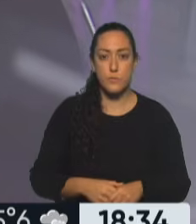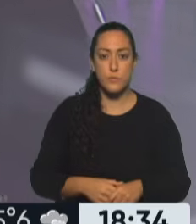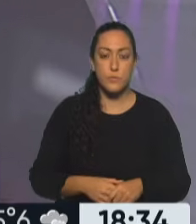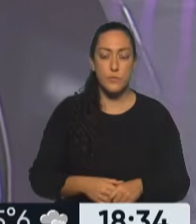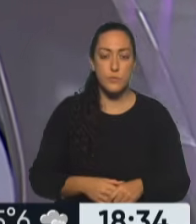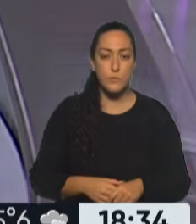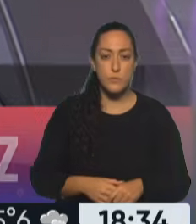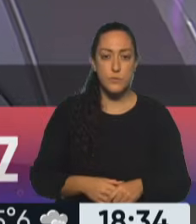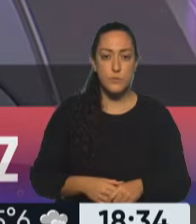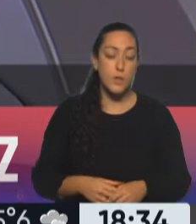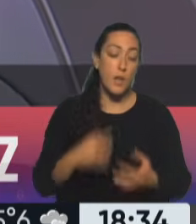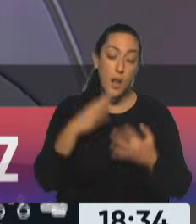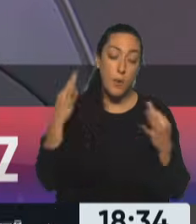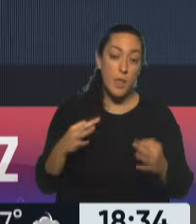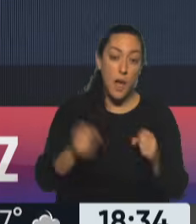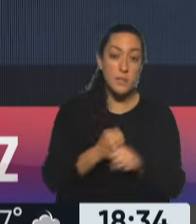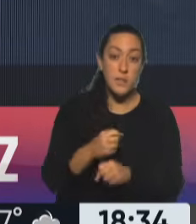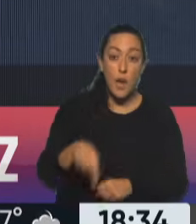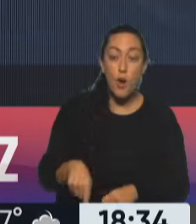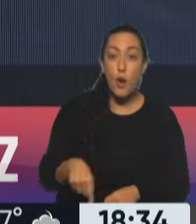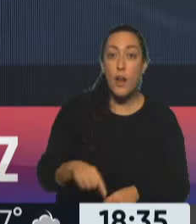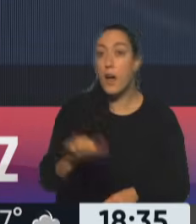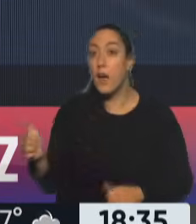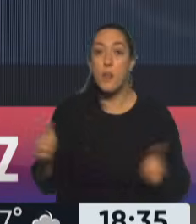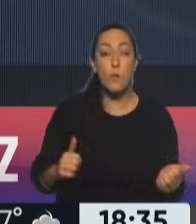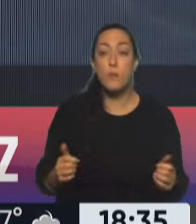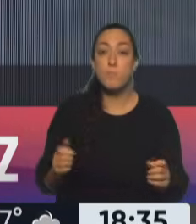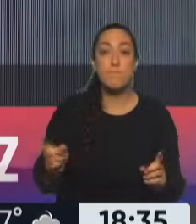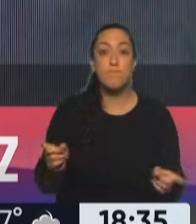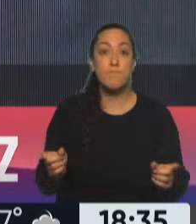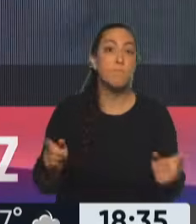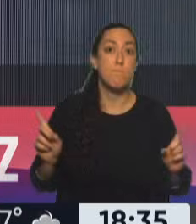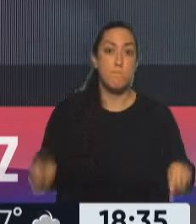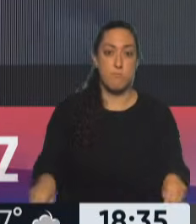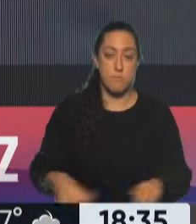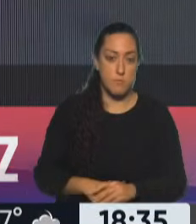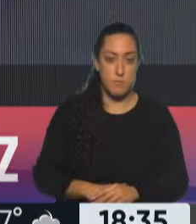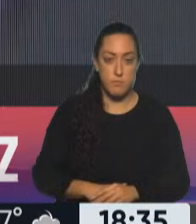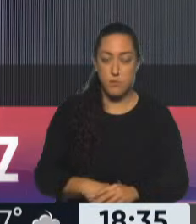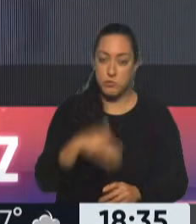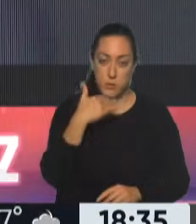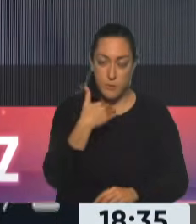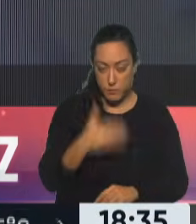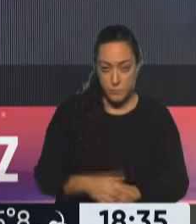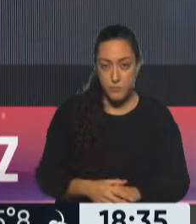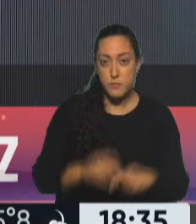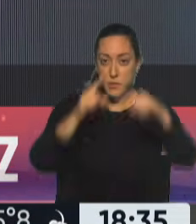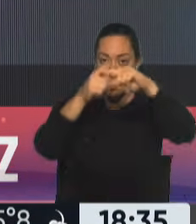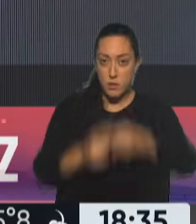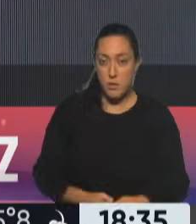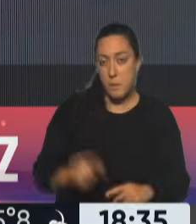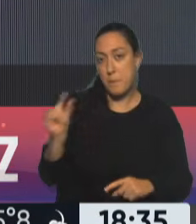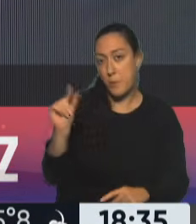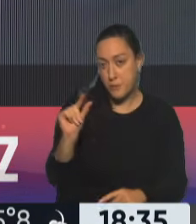Bueno, a ciencia cierta aún no se sabe quién va a comandar los destinos de Perú, si Keiko Fujimori o Roberto Sánchez. Es un escrutinio provisorio, pero